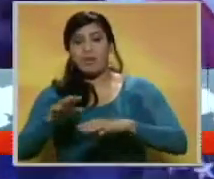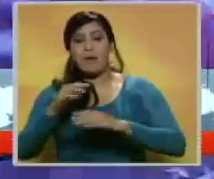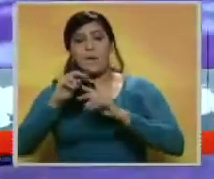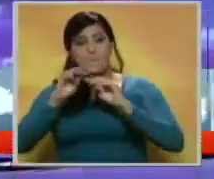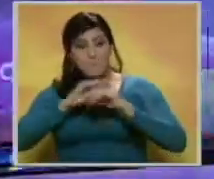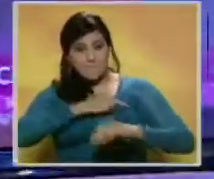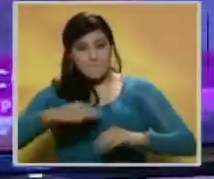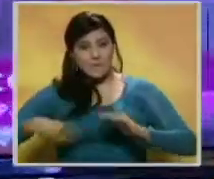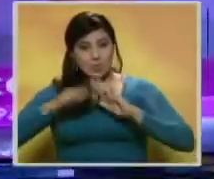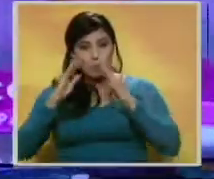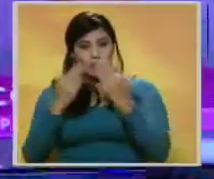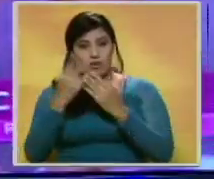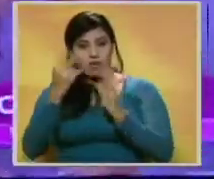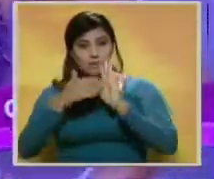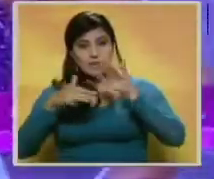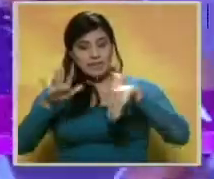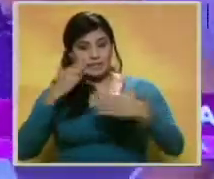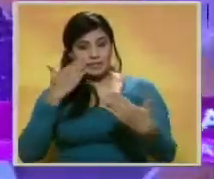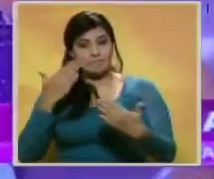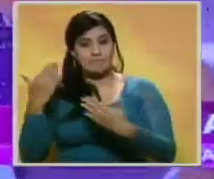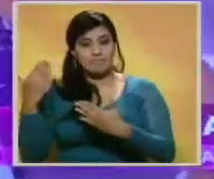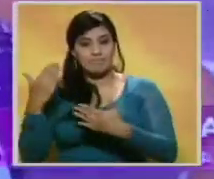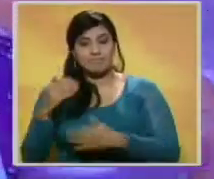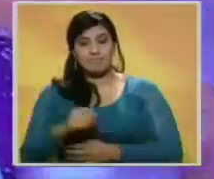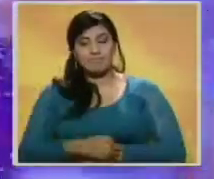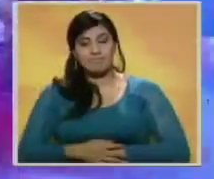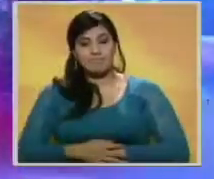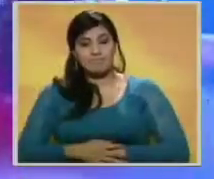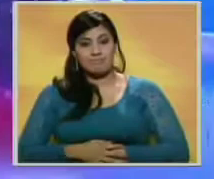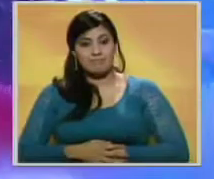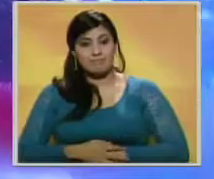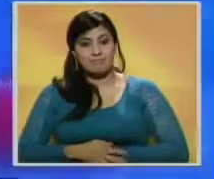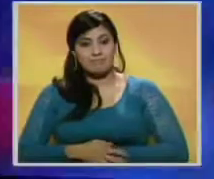Universo 2015. ¡Qué lío, Donald Trump! Esto por capítulo.